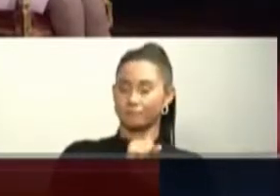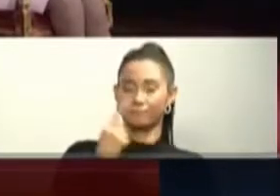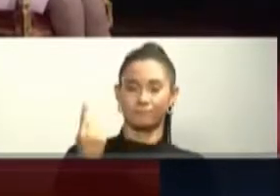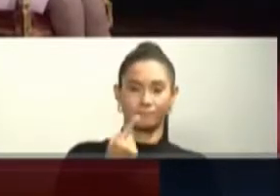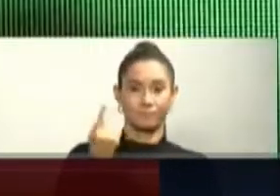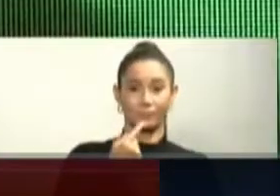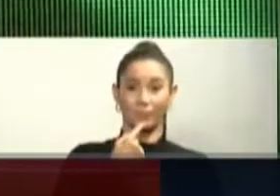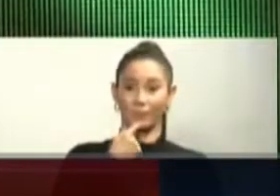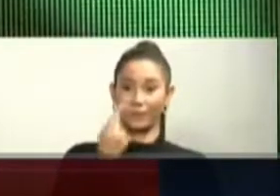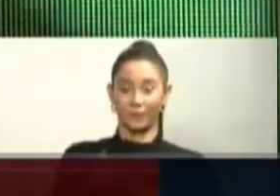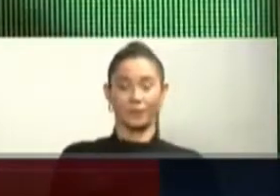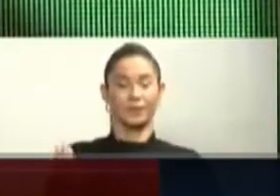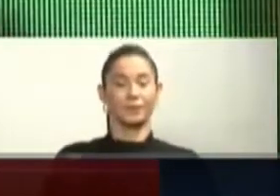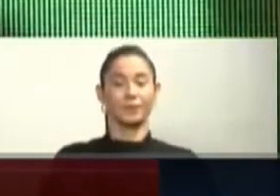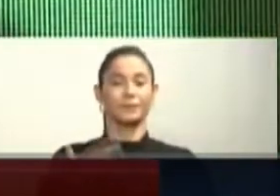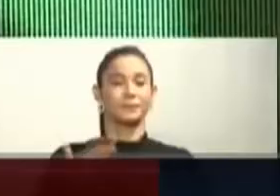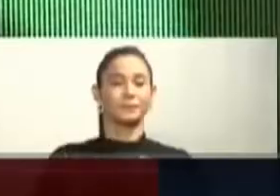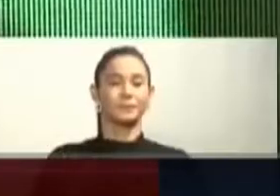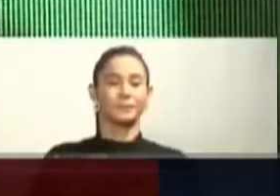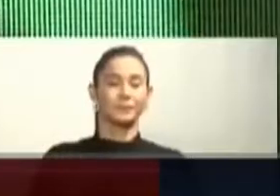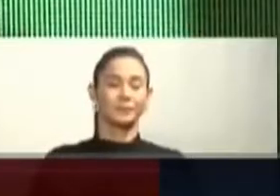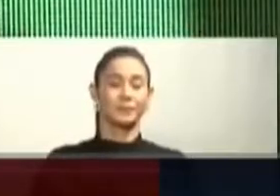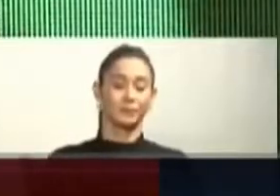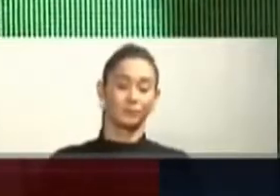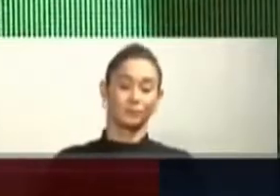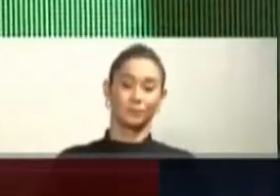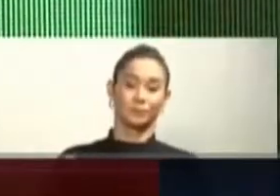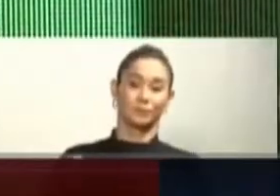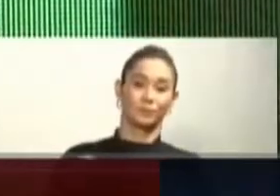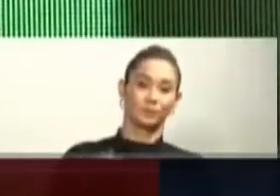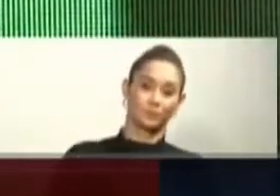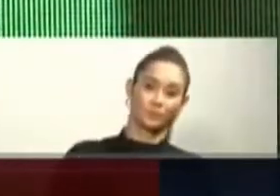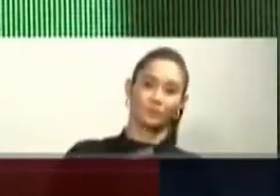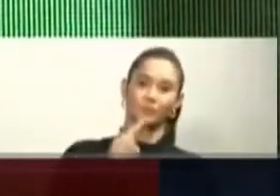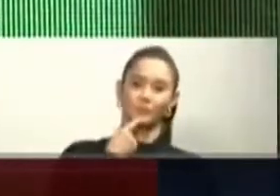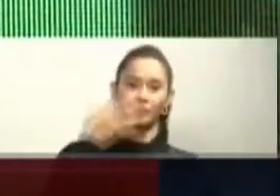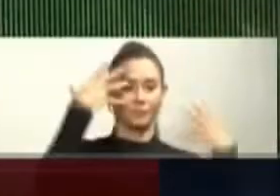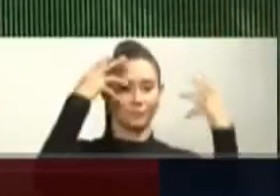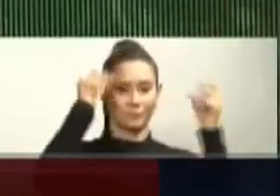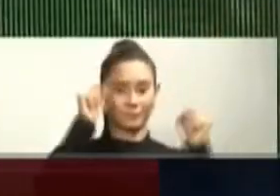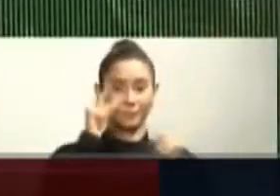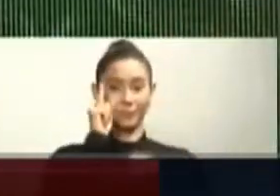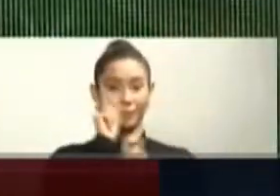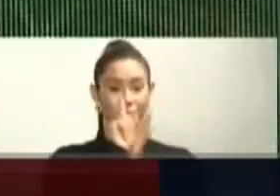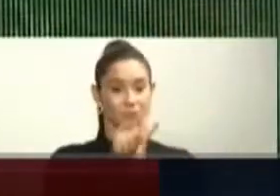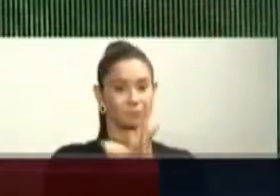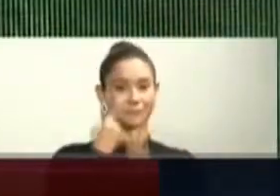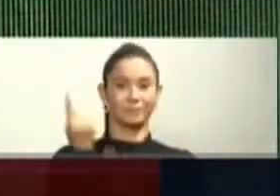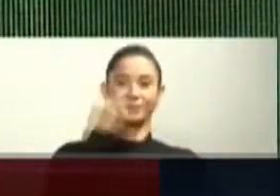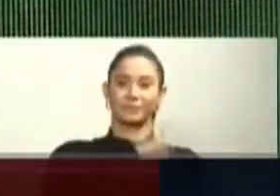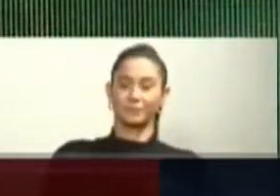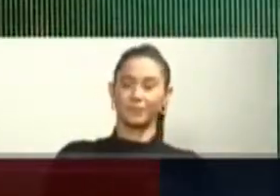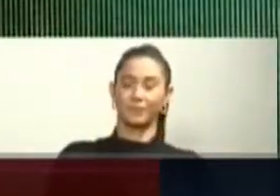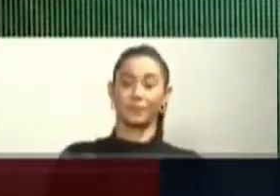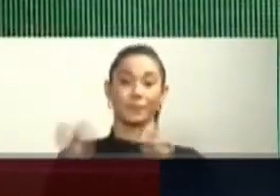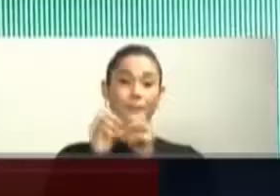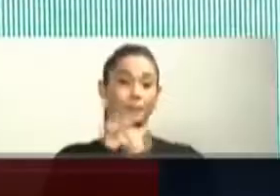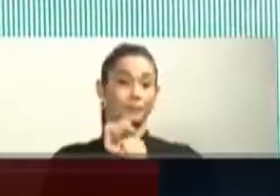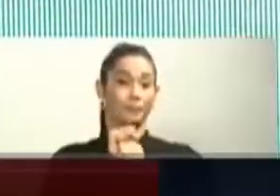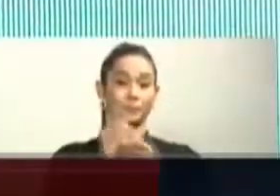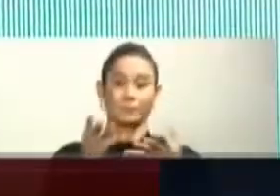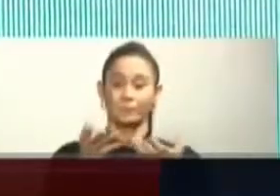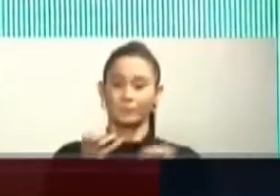que sería capaz de añadirle, como el señor presidente de la República, una hora al día para elaborarla.